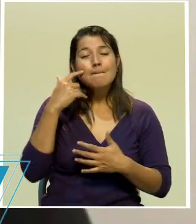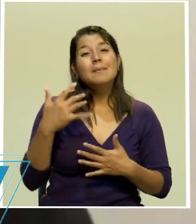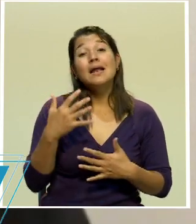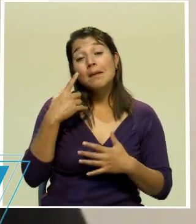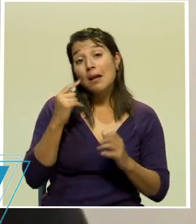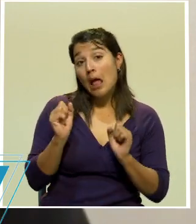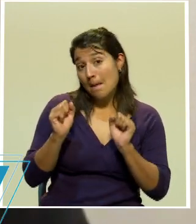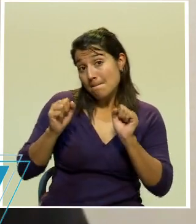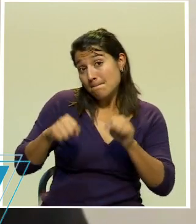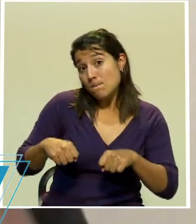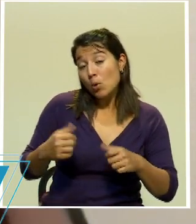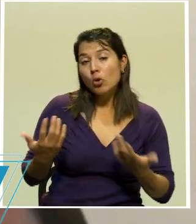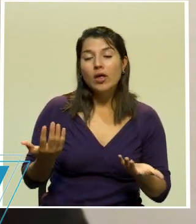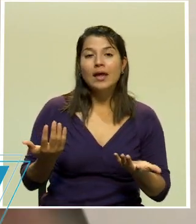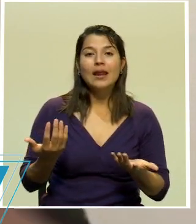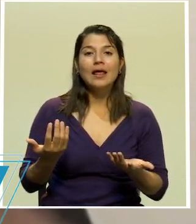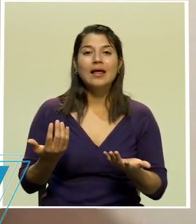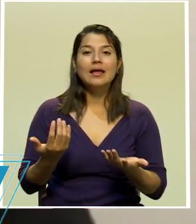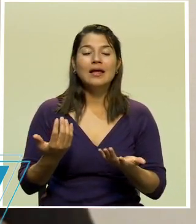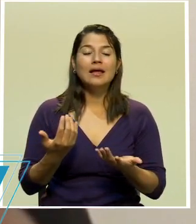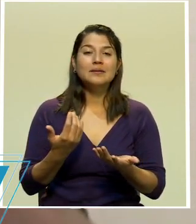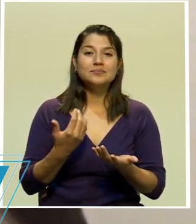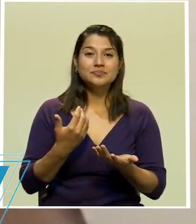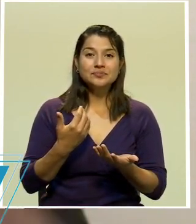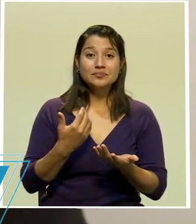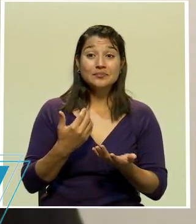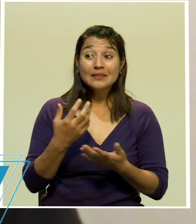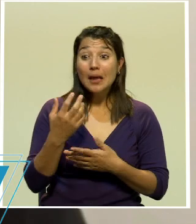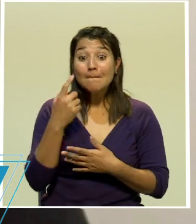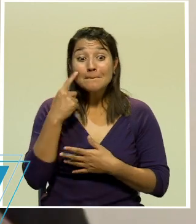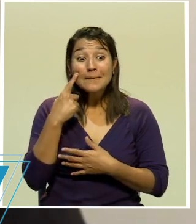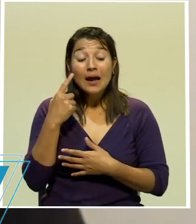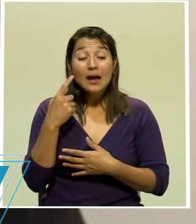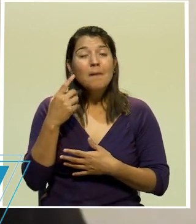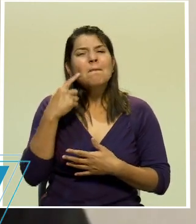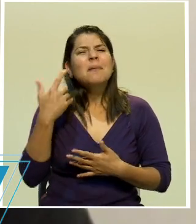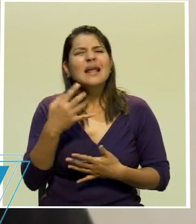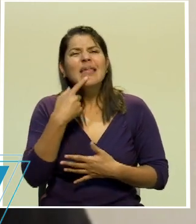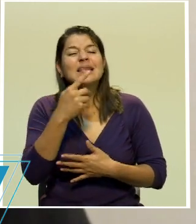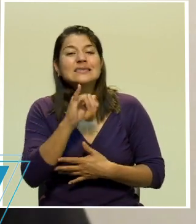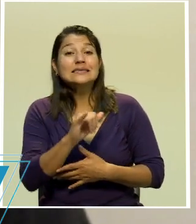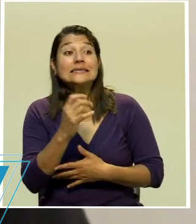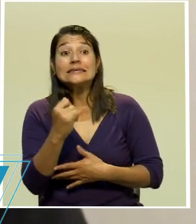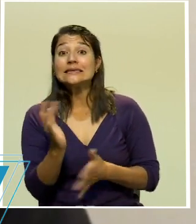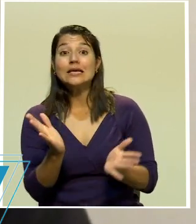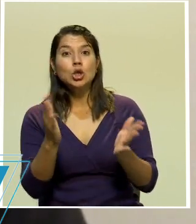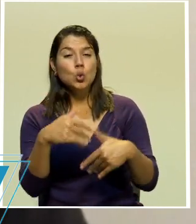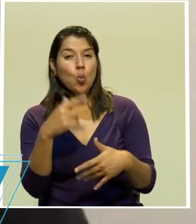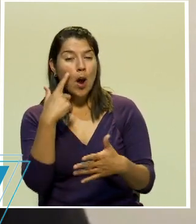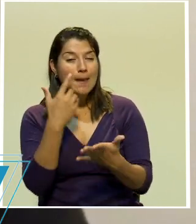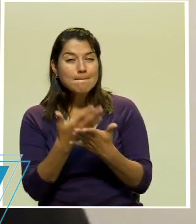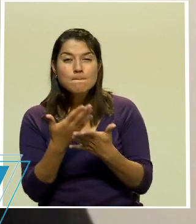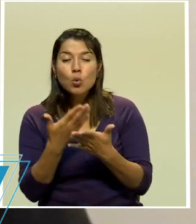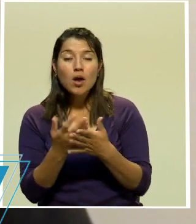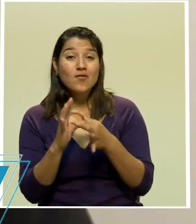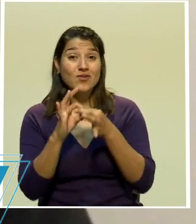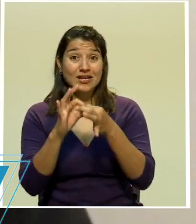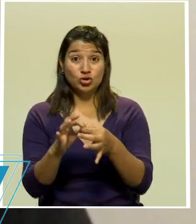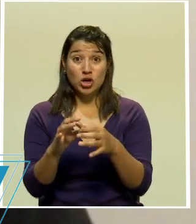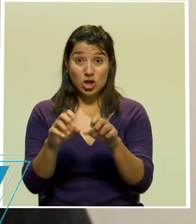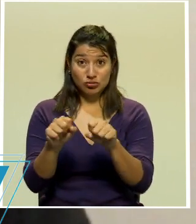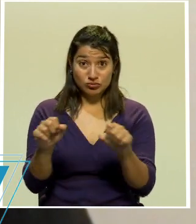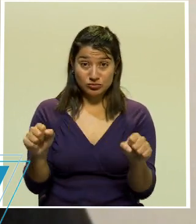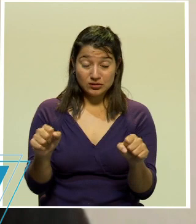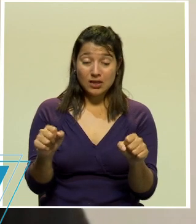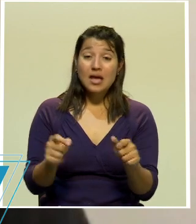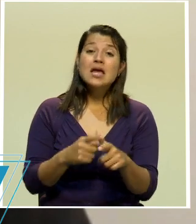excusarse en caso de que la campaña de Donald Trump, o en caso de que no surjan pruebas, como no ha sucedido hasta el momento, de algún tipo de fraude electoral. Pero entonces, en